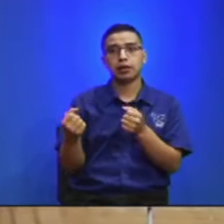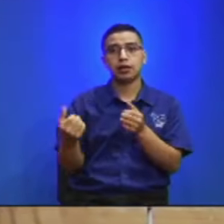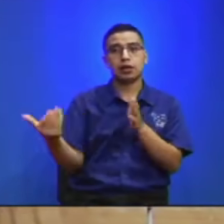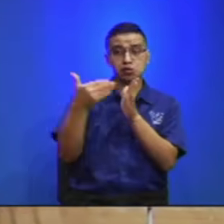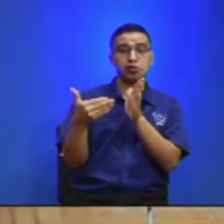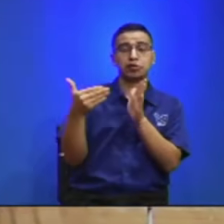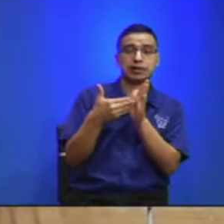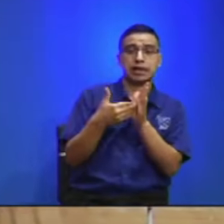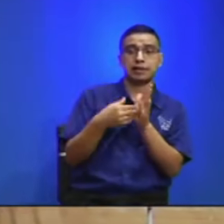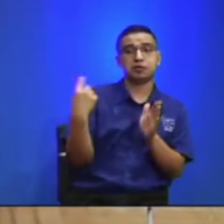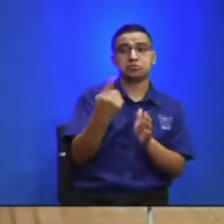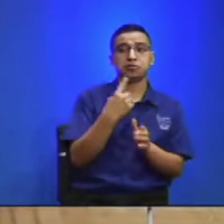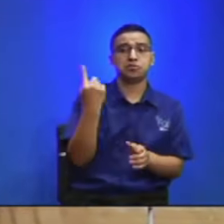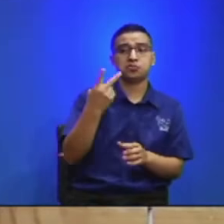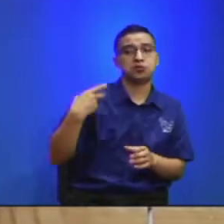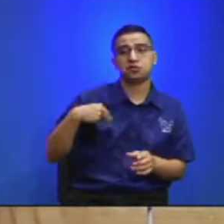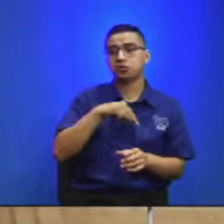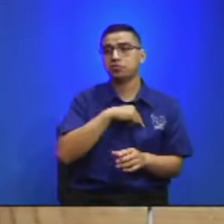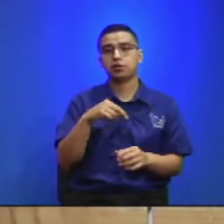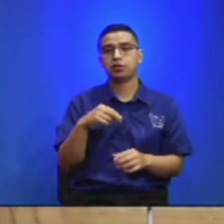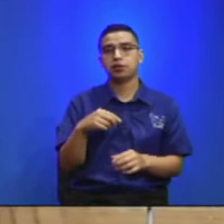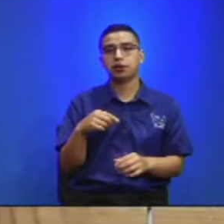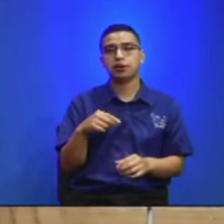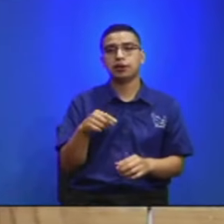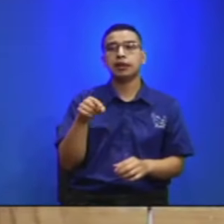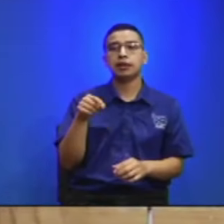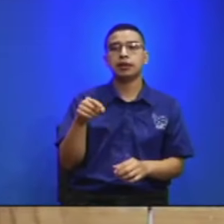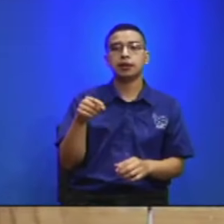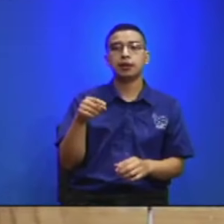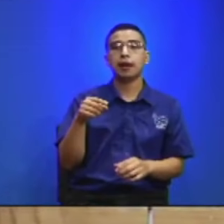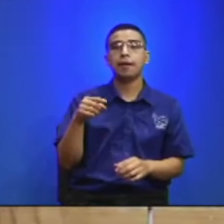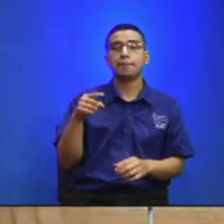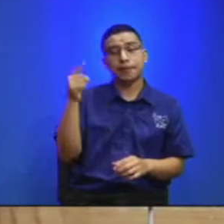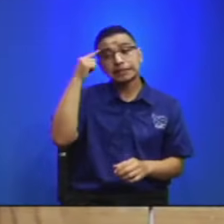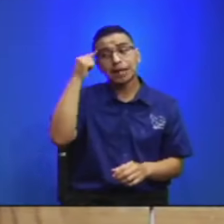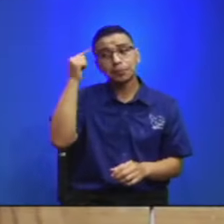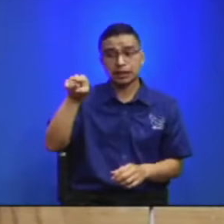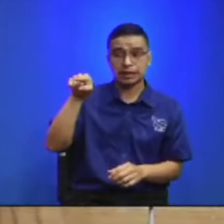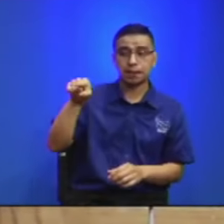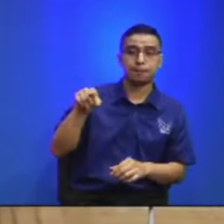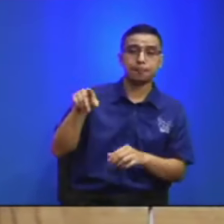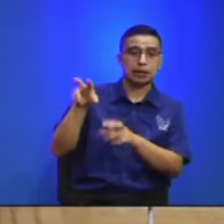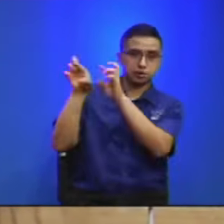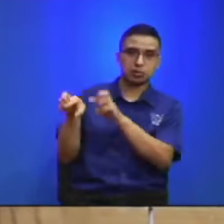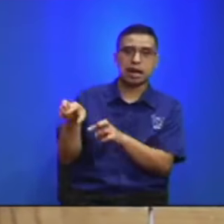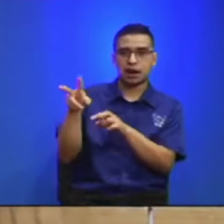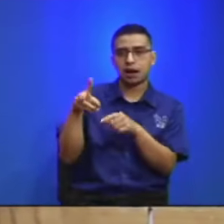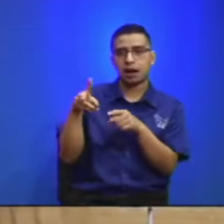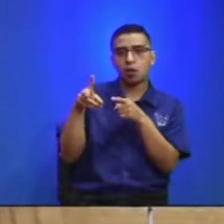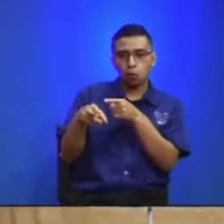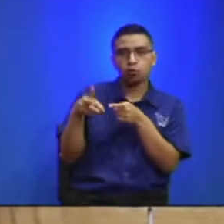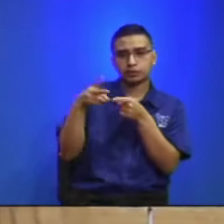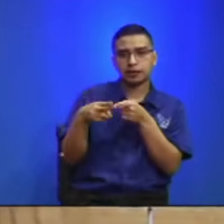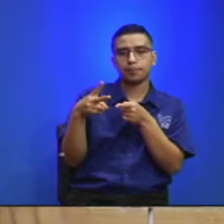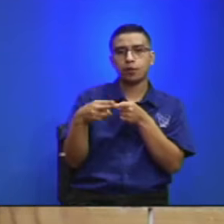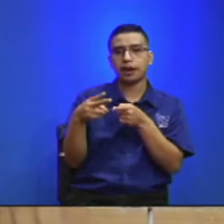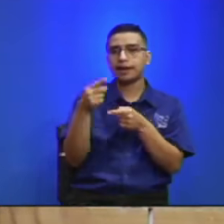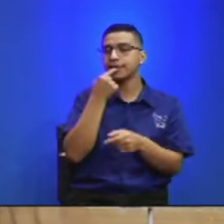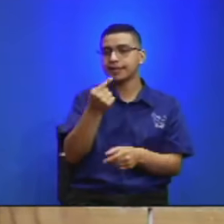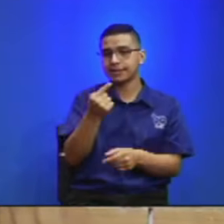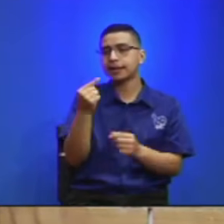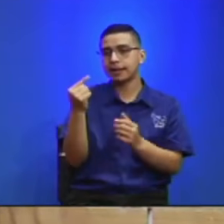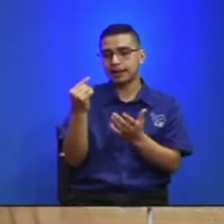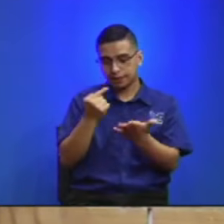entonces todos nos ponemos de acuerdo hay que cortarlo y eso es en la biblia